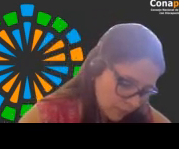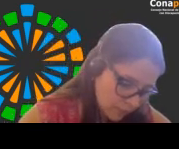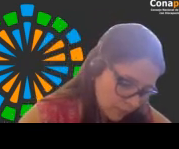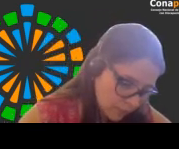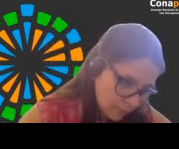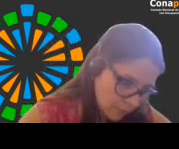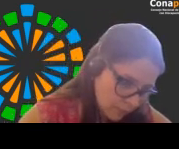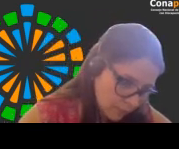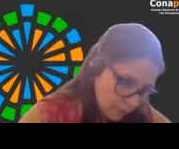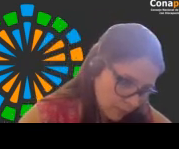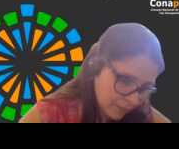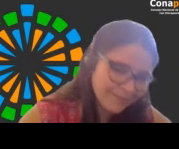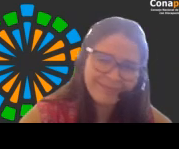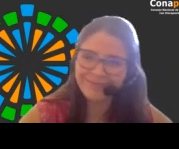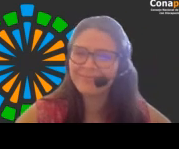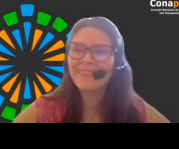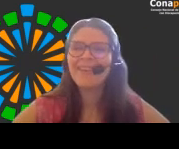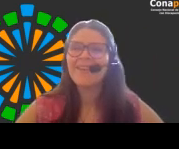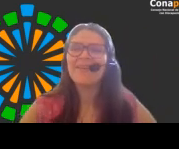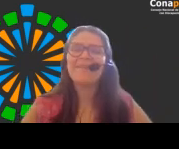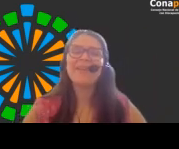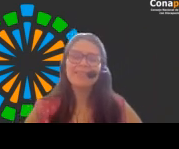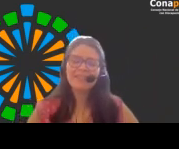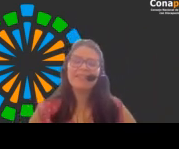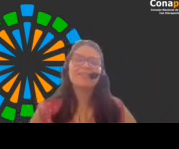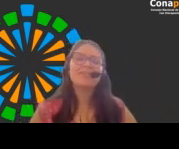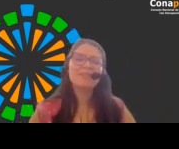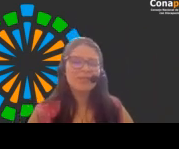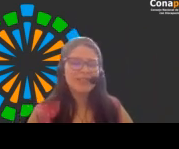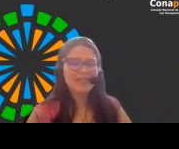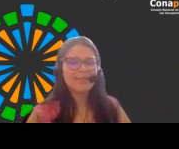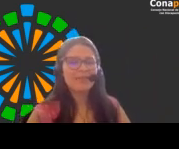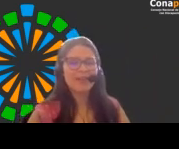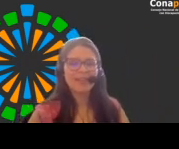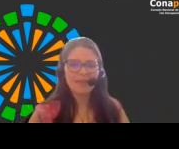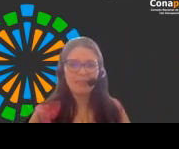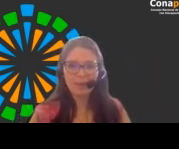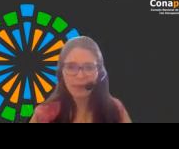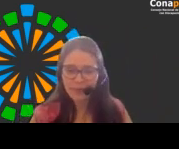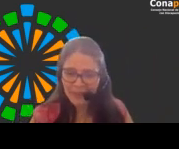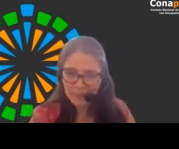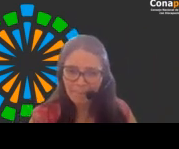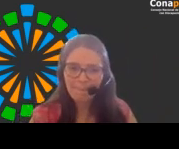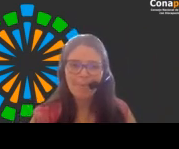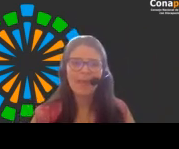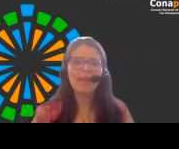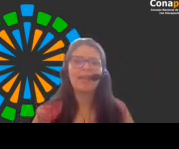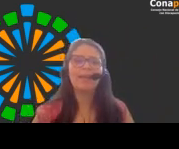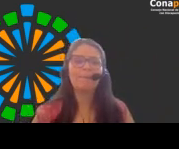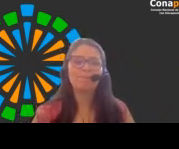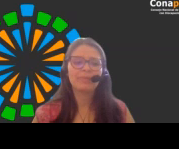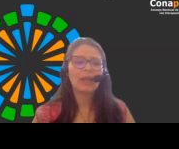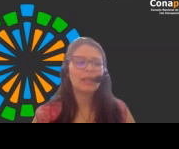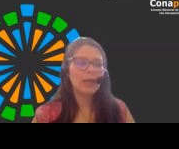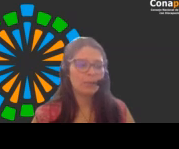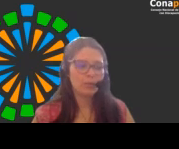sean mujeres pero es que si nos hacen muchísimo esa pregunta